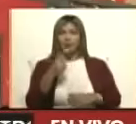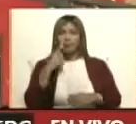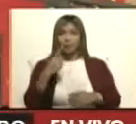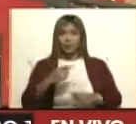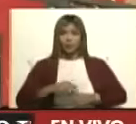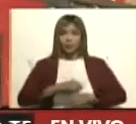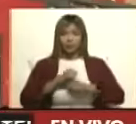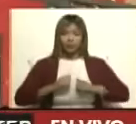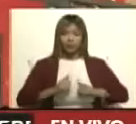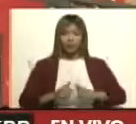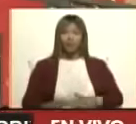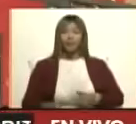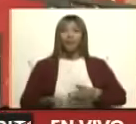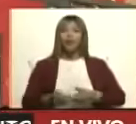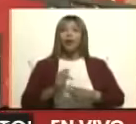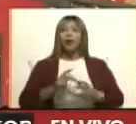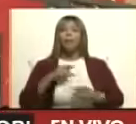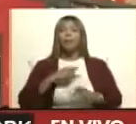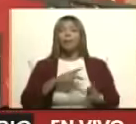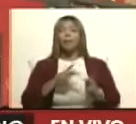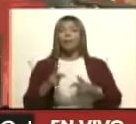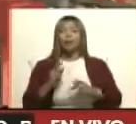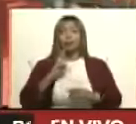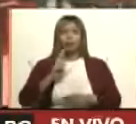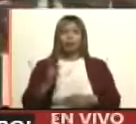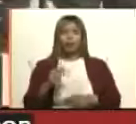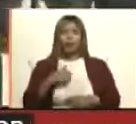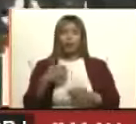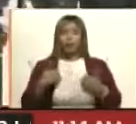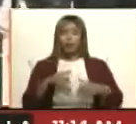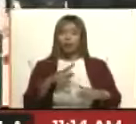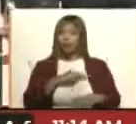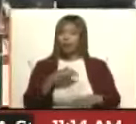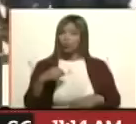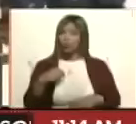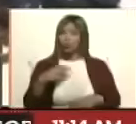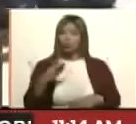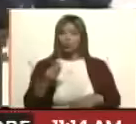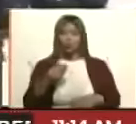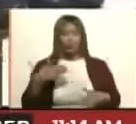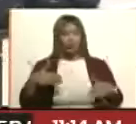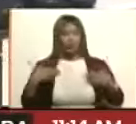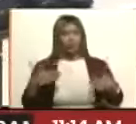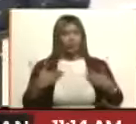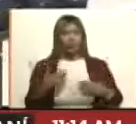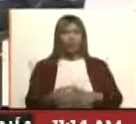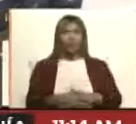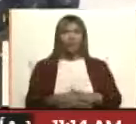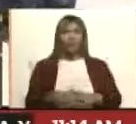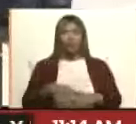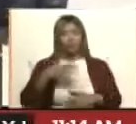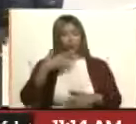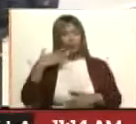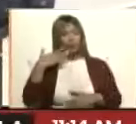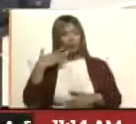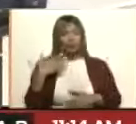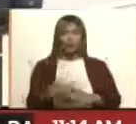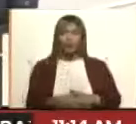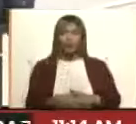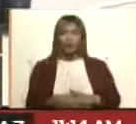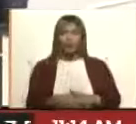ven ahí uniformados, es el Plan República. Por eso nos sentimos nosotros muy contento, muy orgulloso de